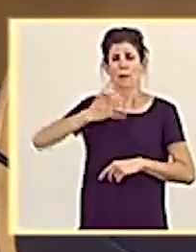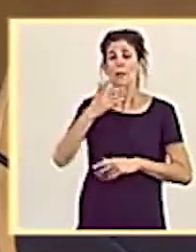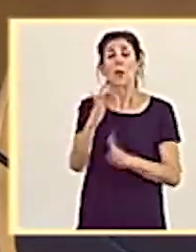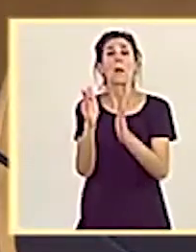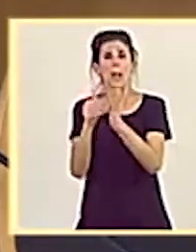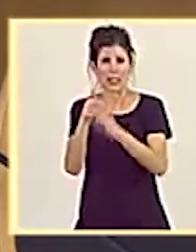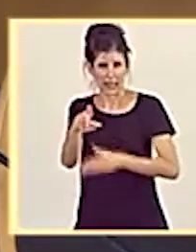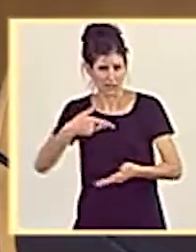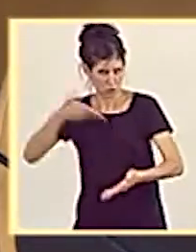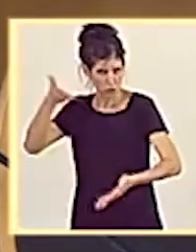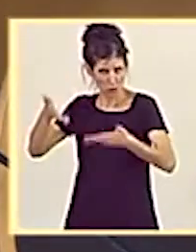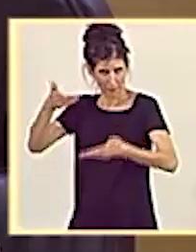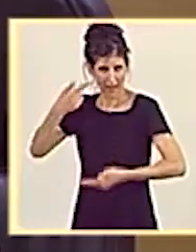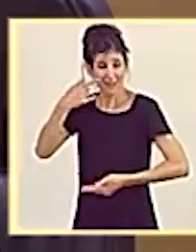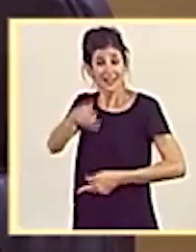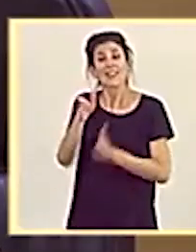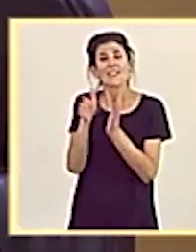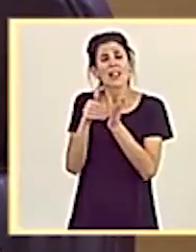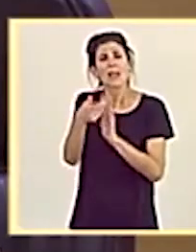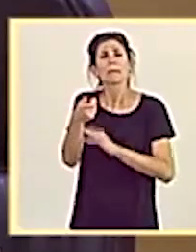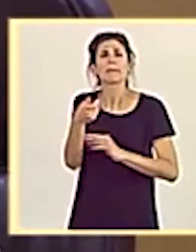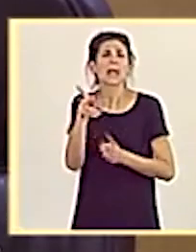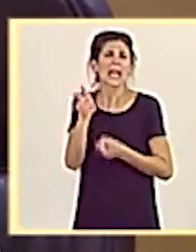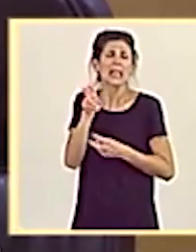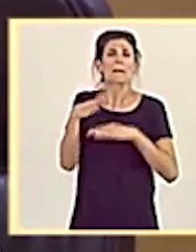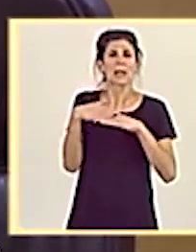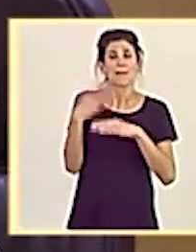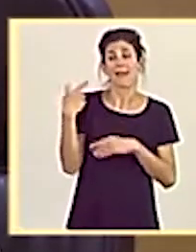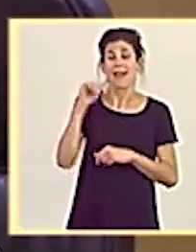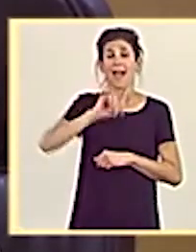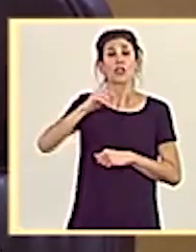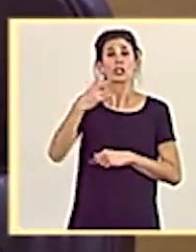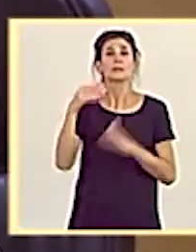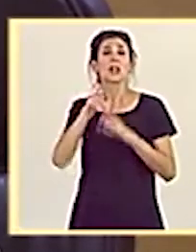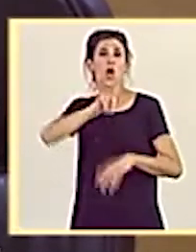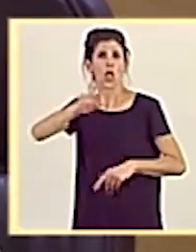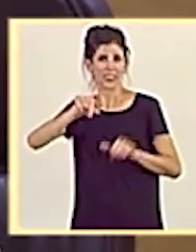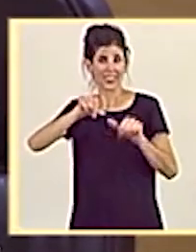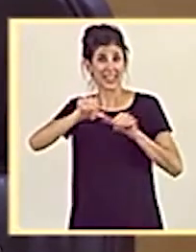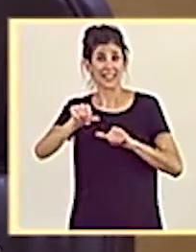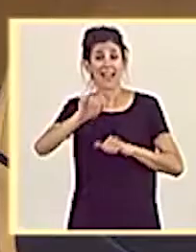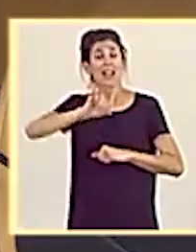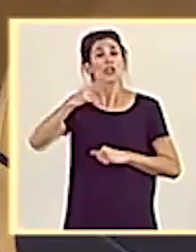valenciana. Valencia tiene una renta mínima desde el año 2011.